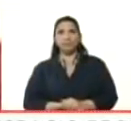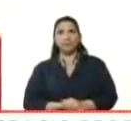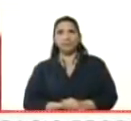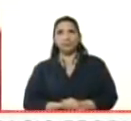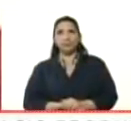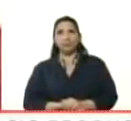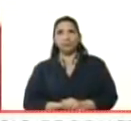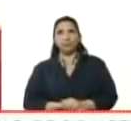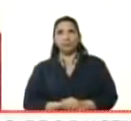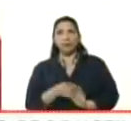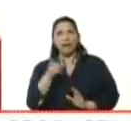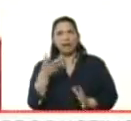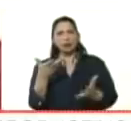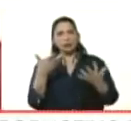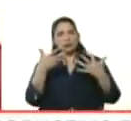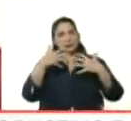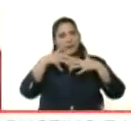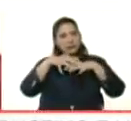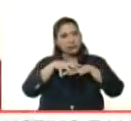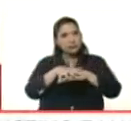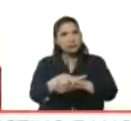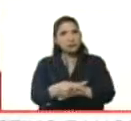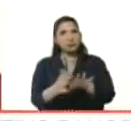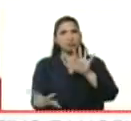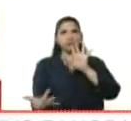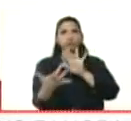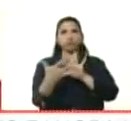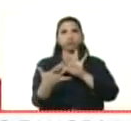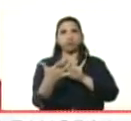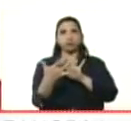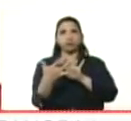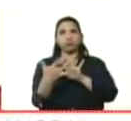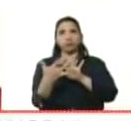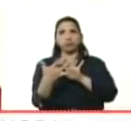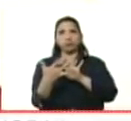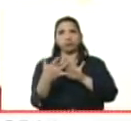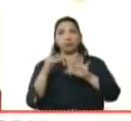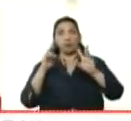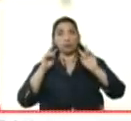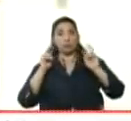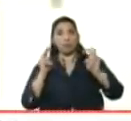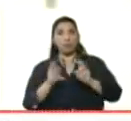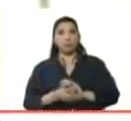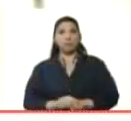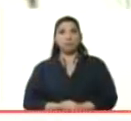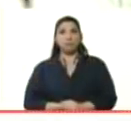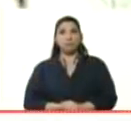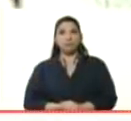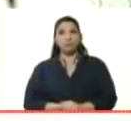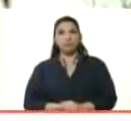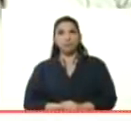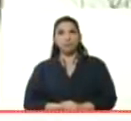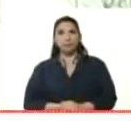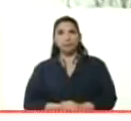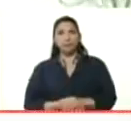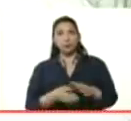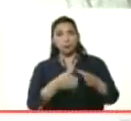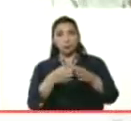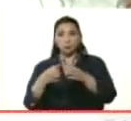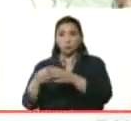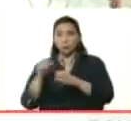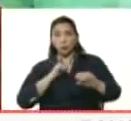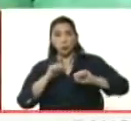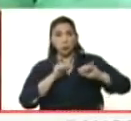está muy ligada al tema, no solo organización del partido, sino